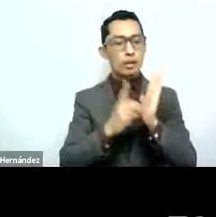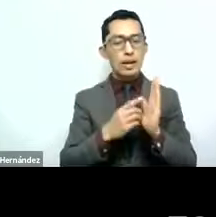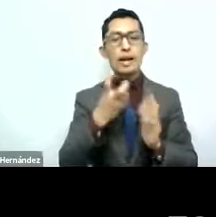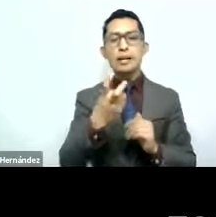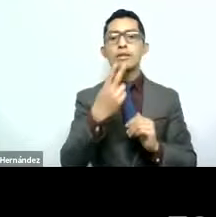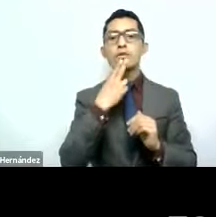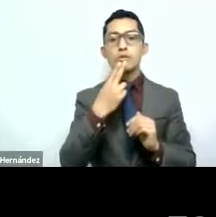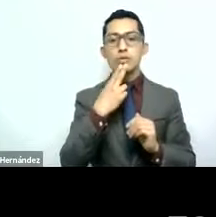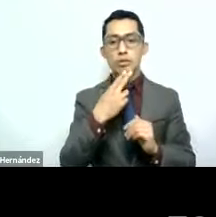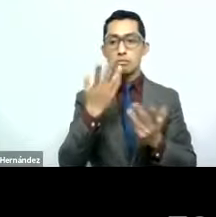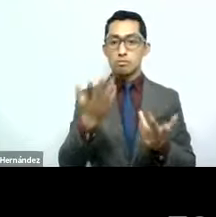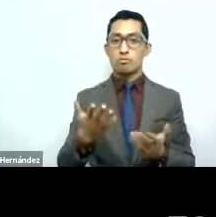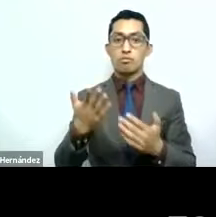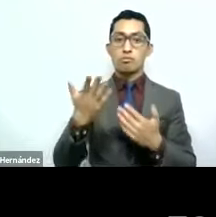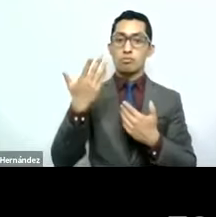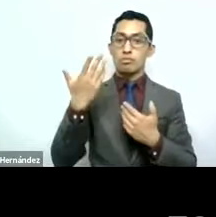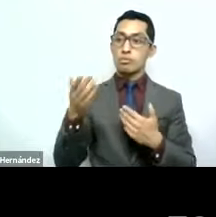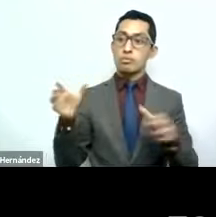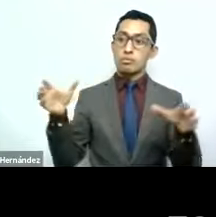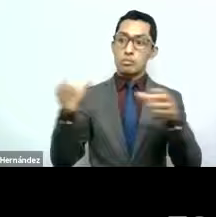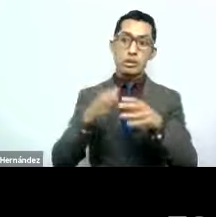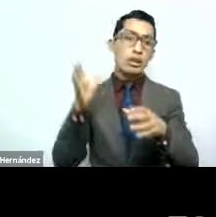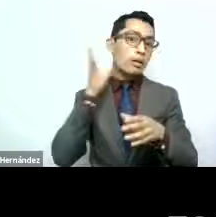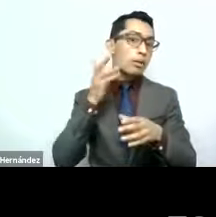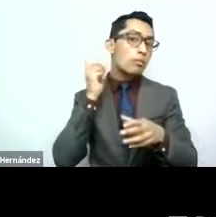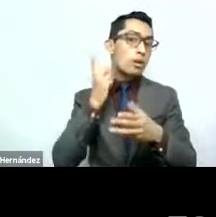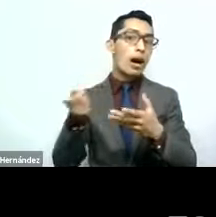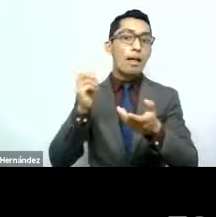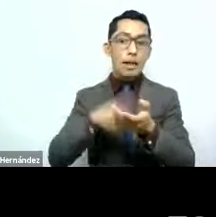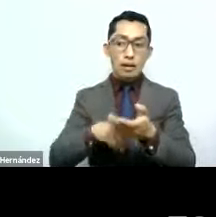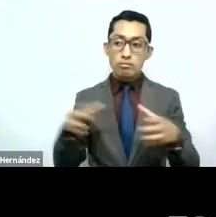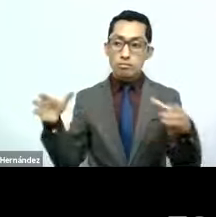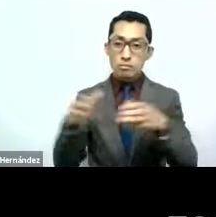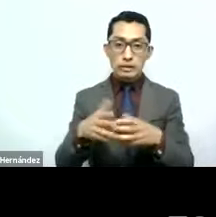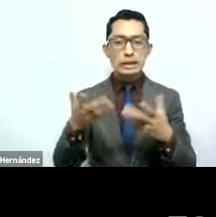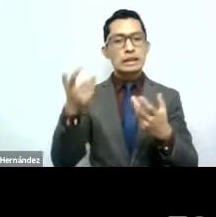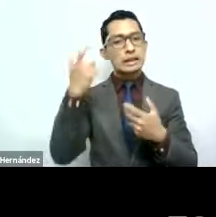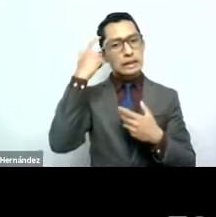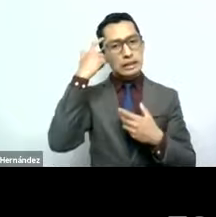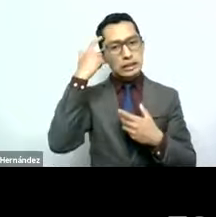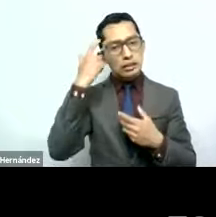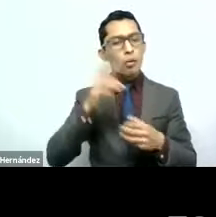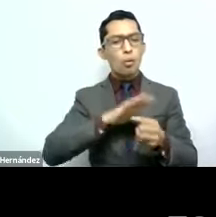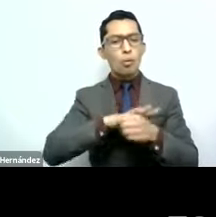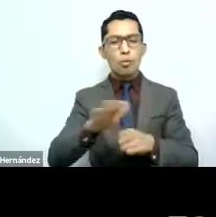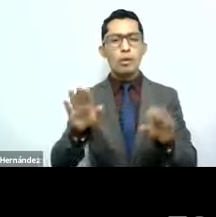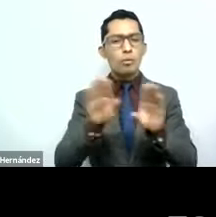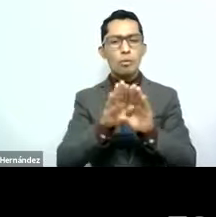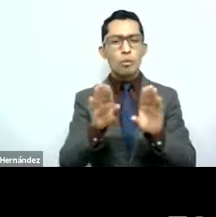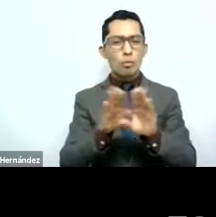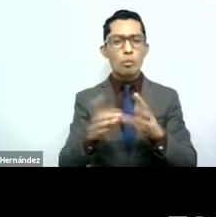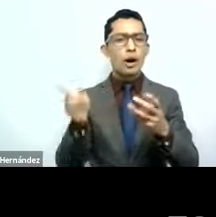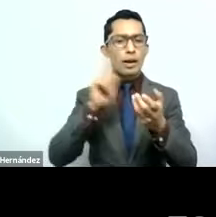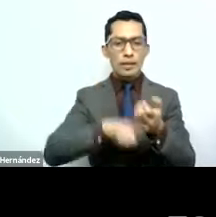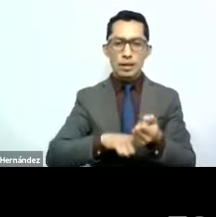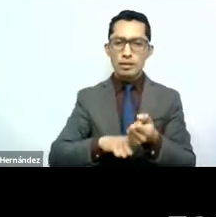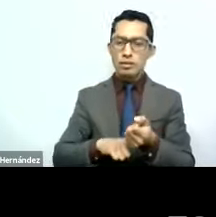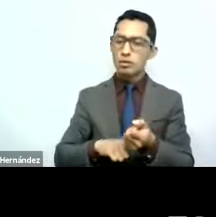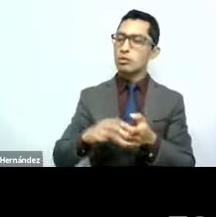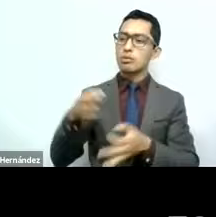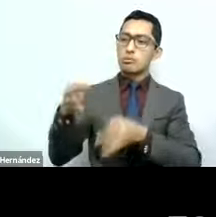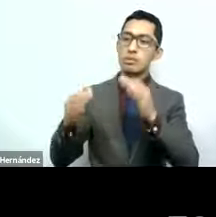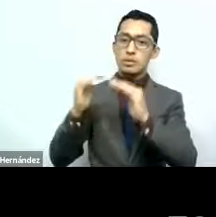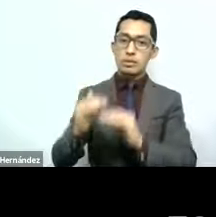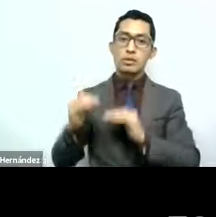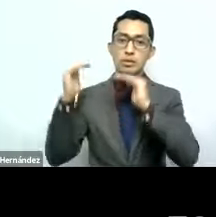si tú como poder legislativo sabes de antemano cuál va a ser el escrutinio que va a utilizar la Corte cuando